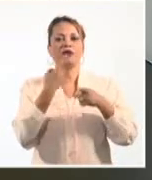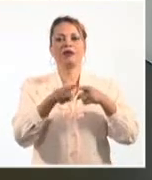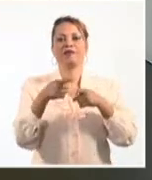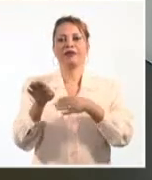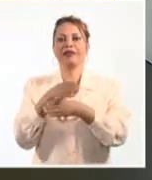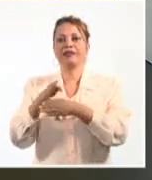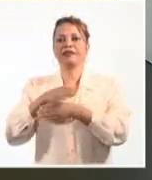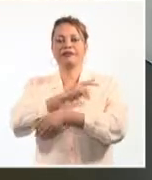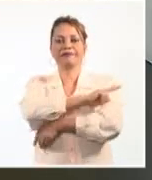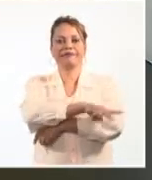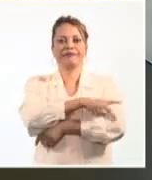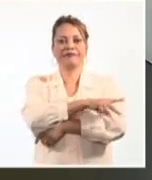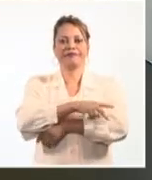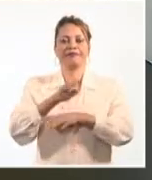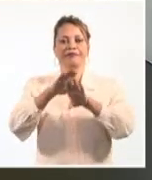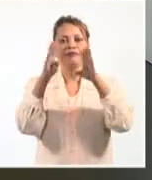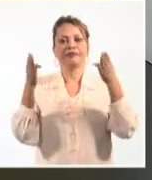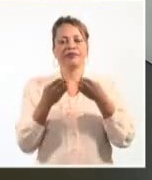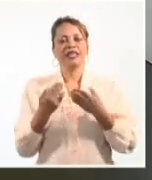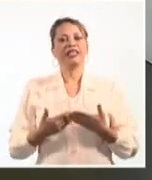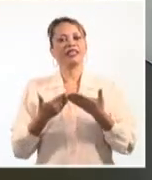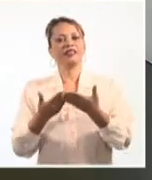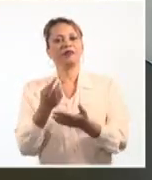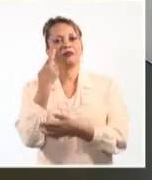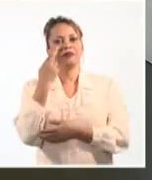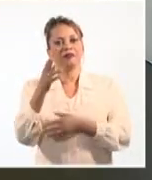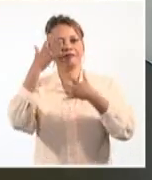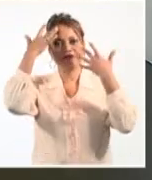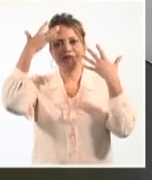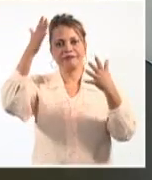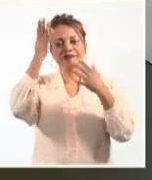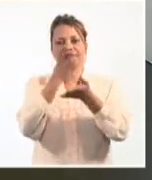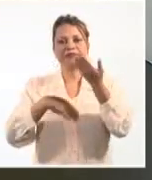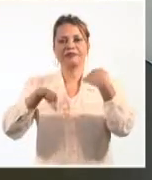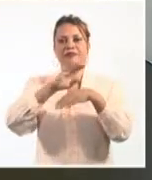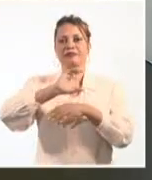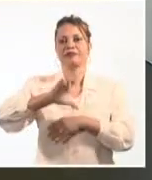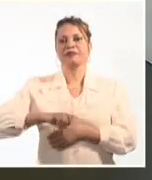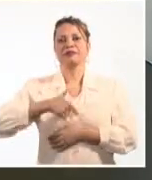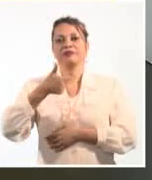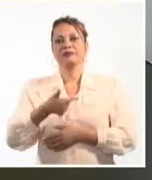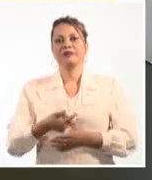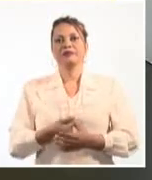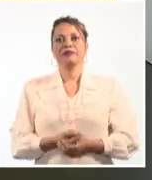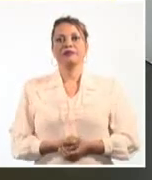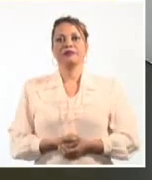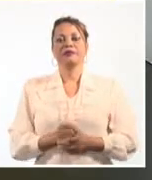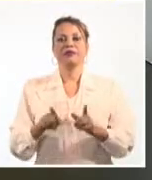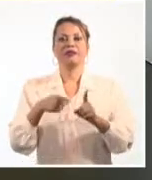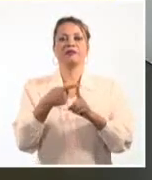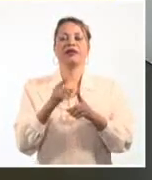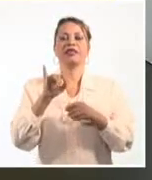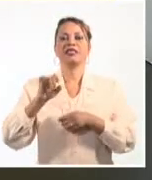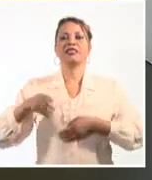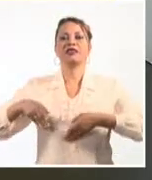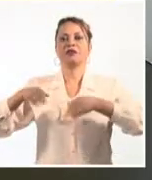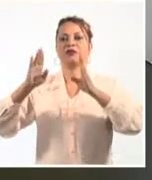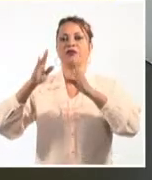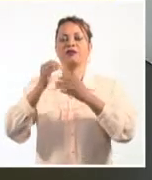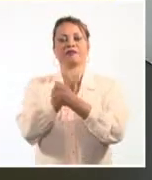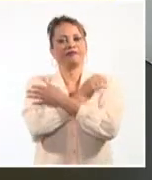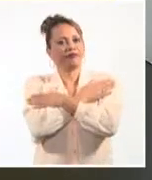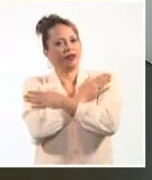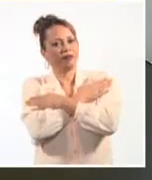mundo. Reciban ustedes el reconocimiento y la felicitación del Ministerio de Cultura y sus instituciones. Un fuerte